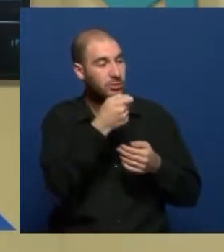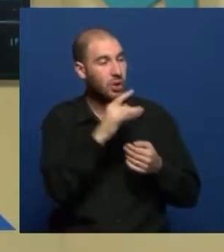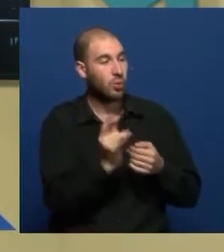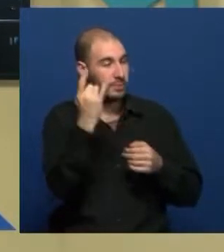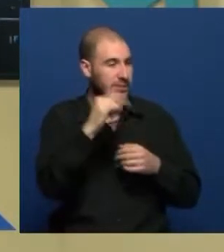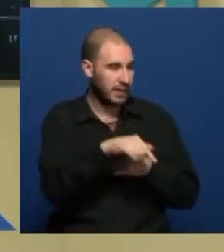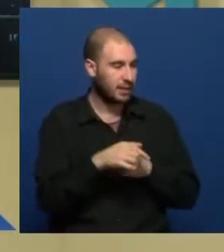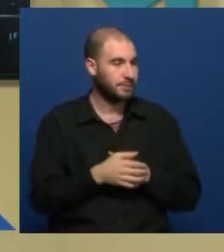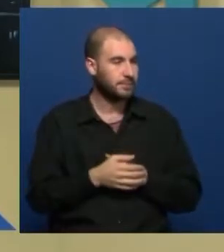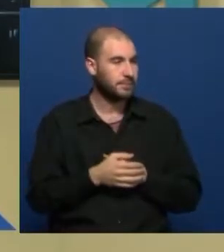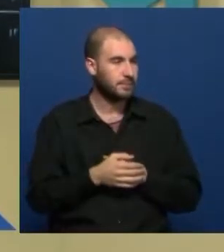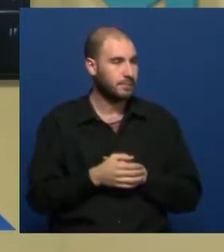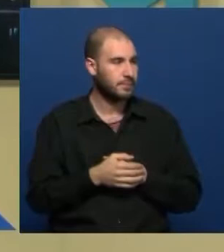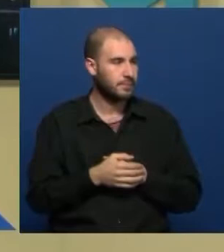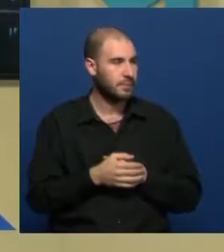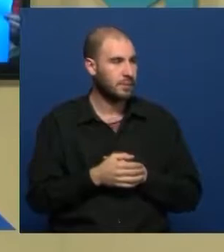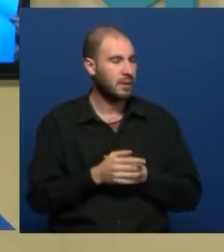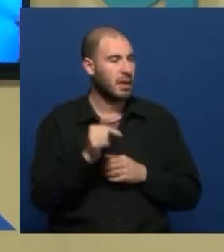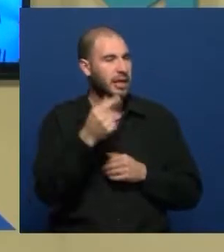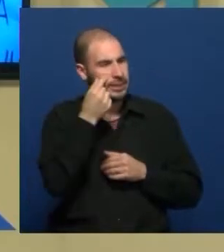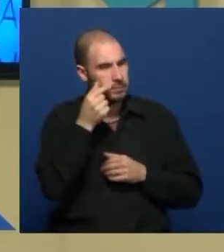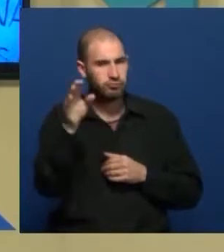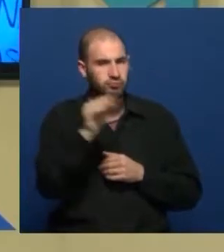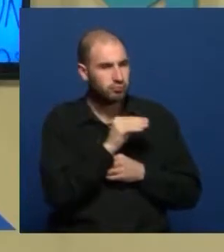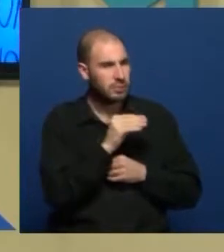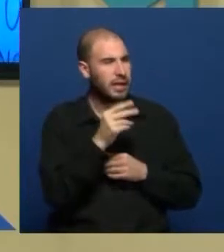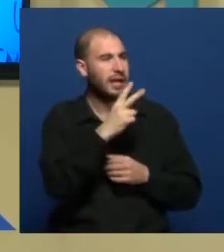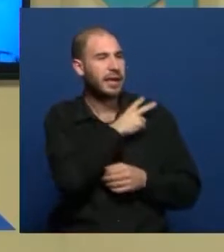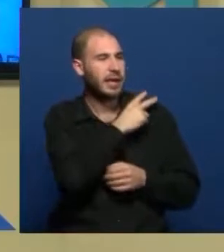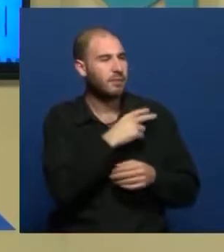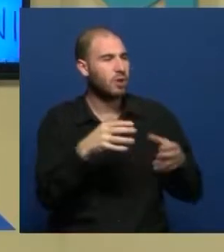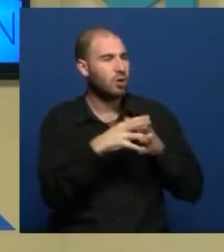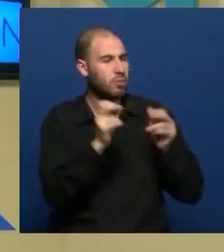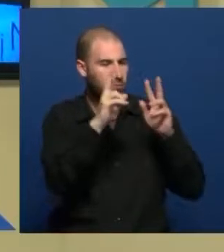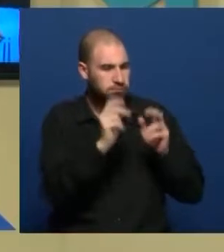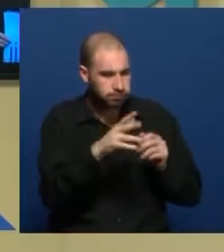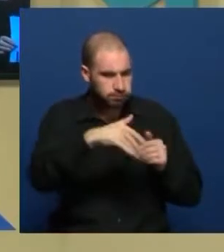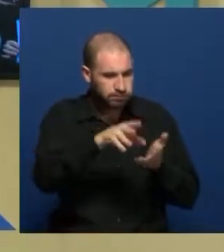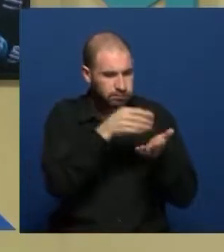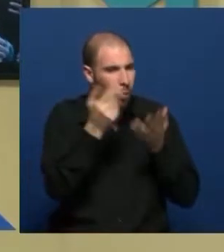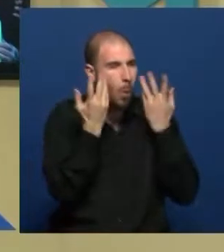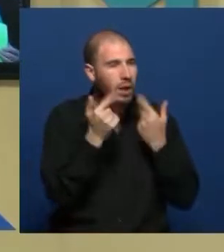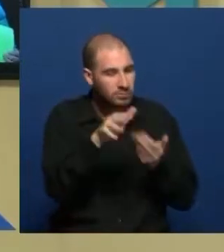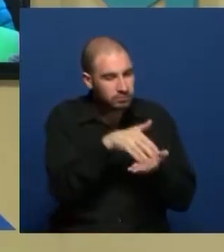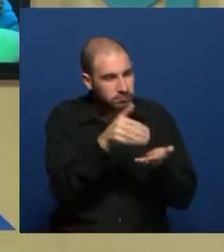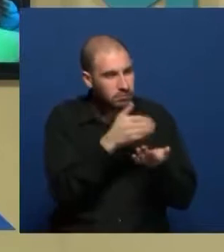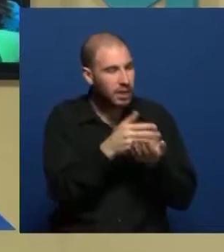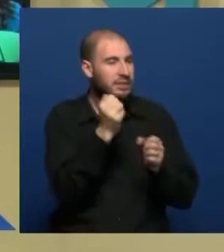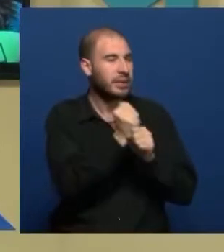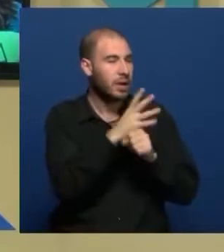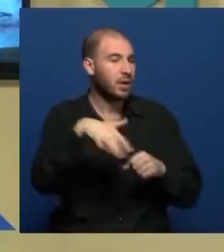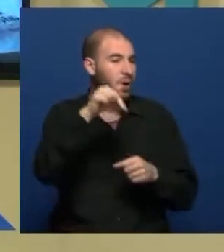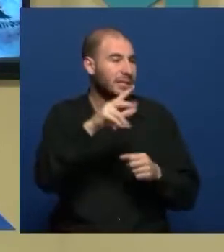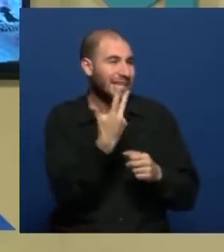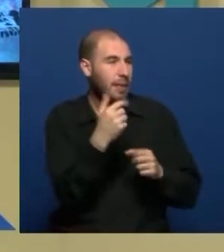universidad tomando el testimonio de la jefa del grupo de arqueólogos forenses que estuvieron trabajando allí